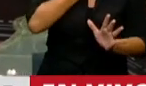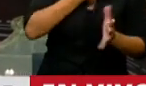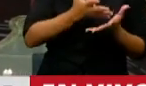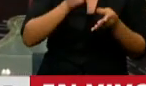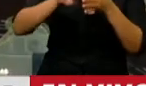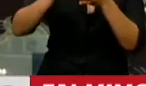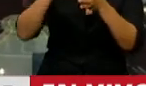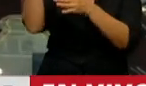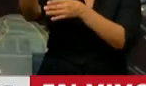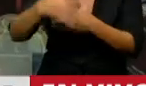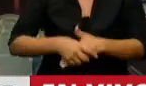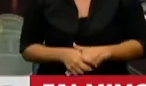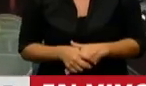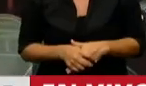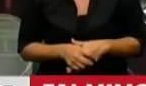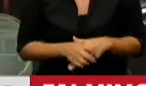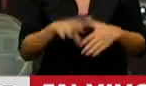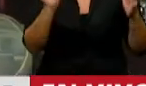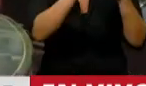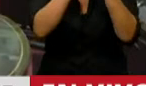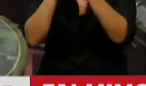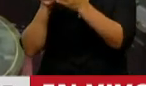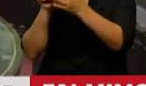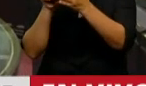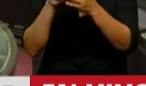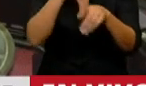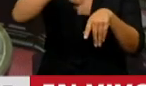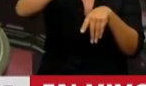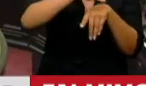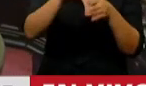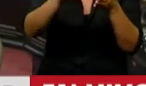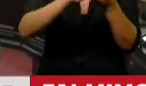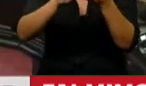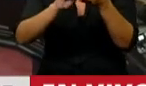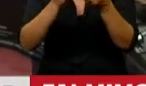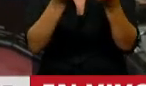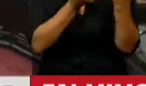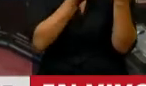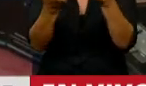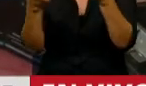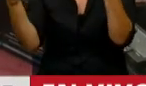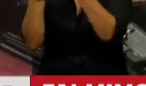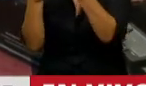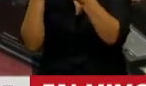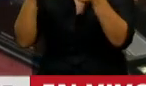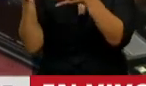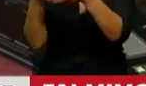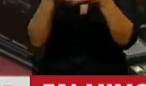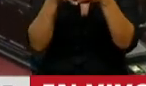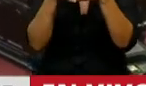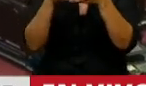externa. Los estados nacionales han sido usados para apañar a estos grupos